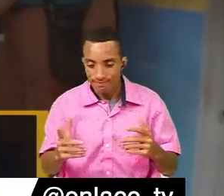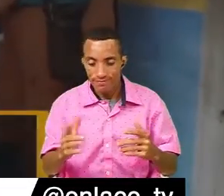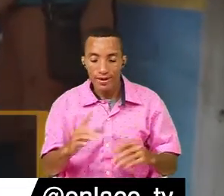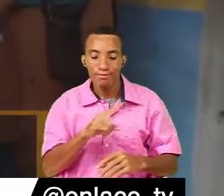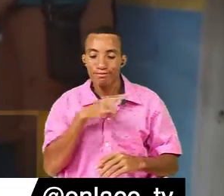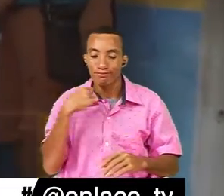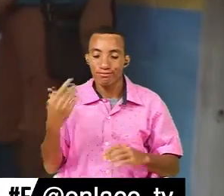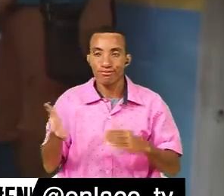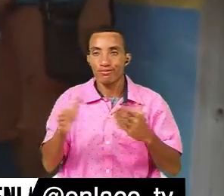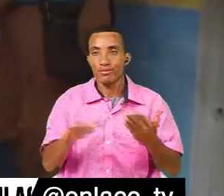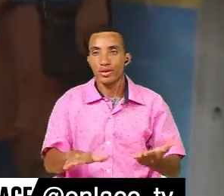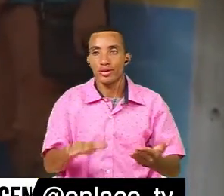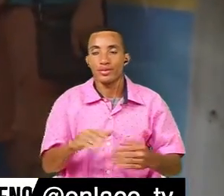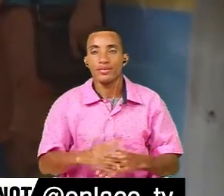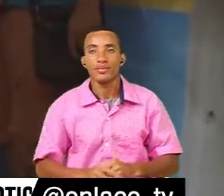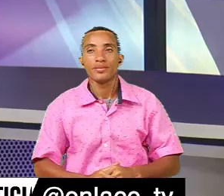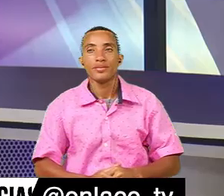vida al reconocido Buloba.